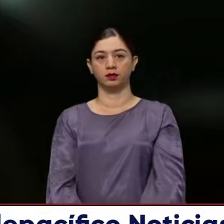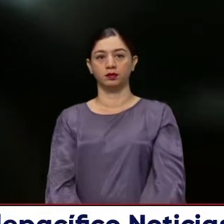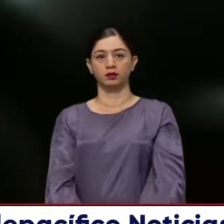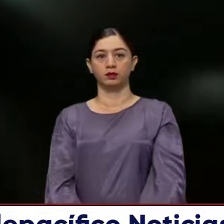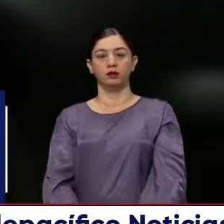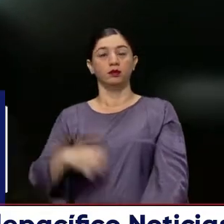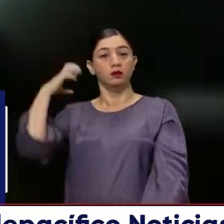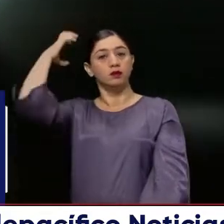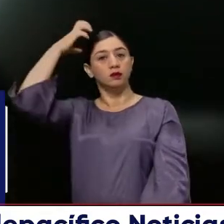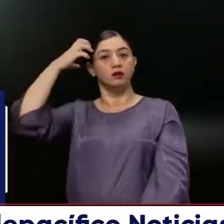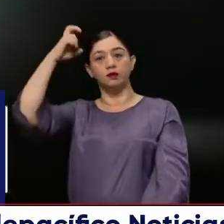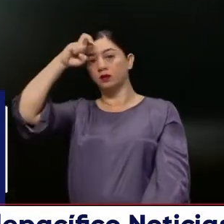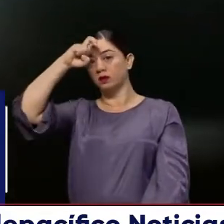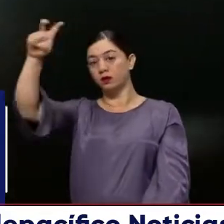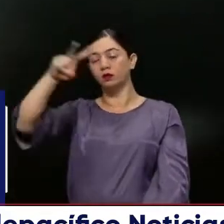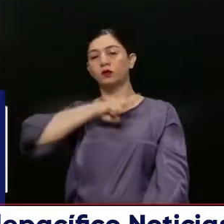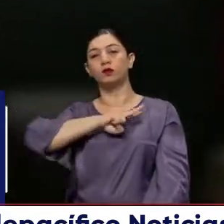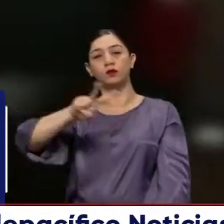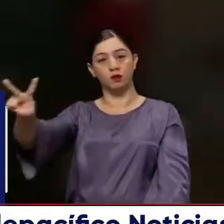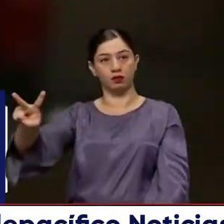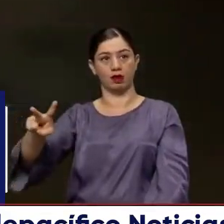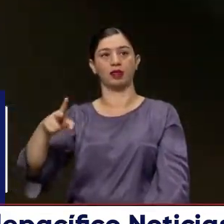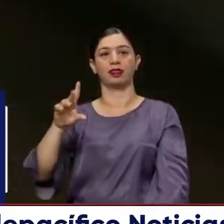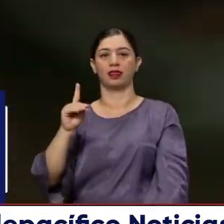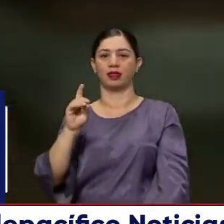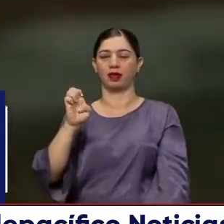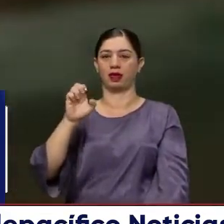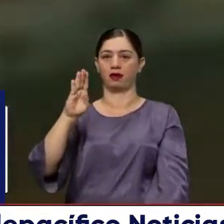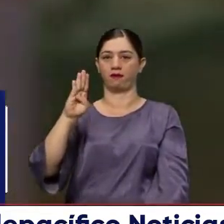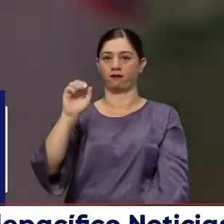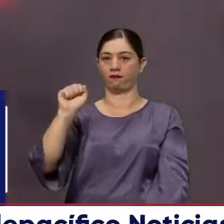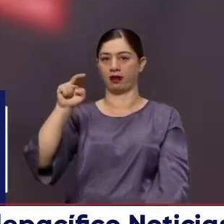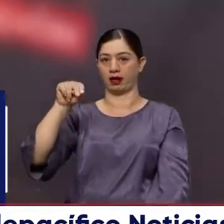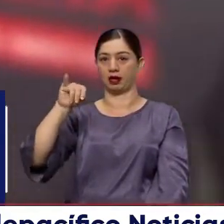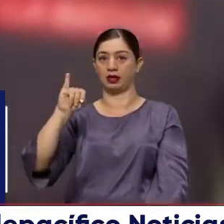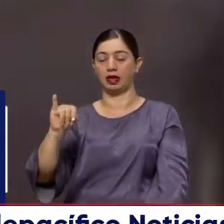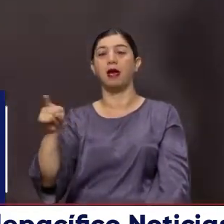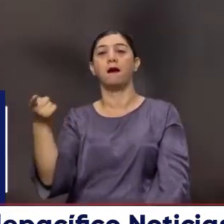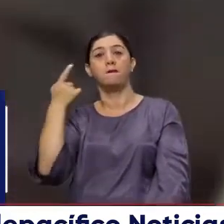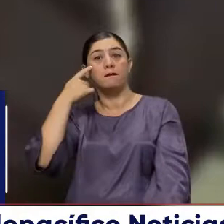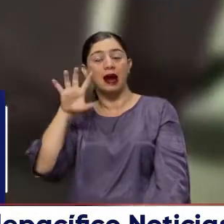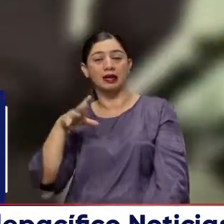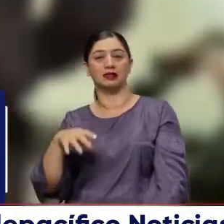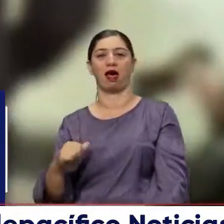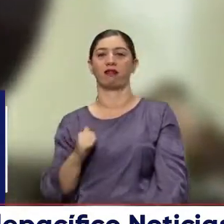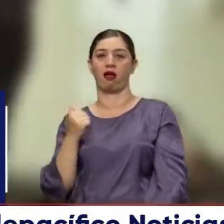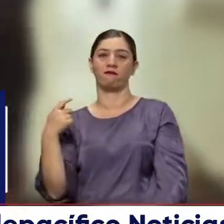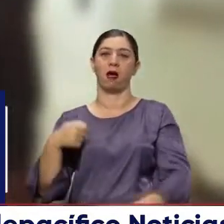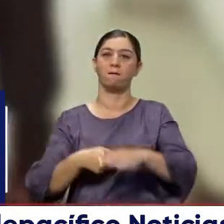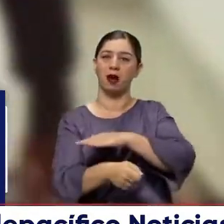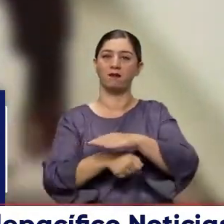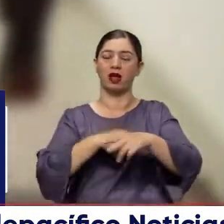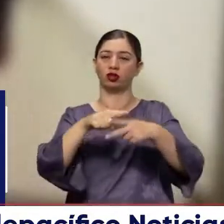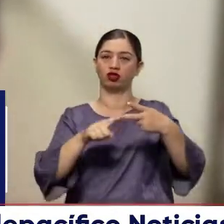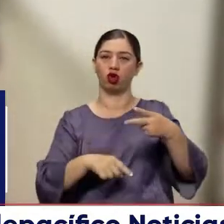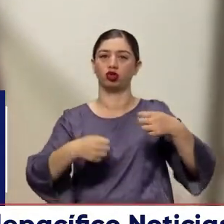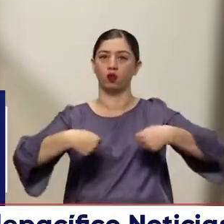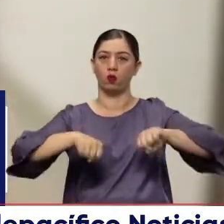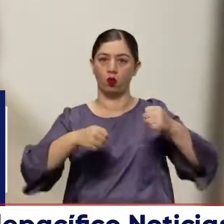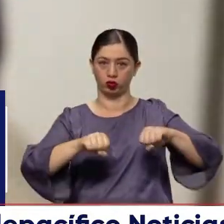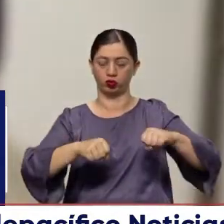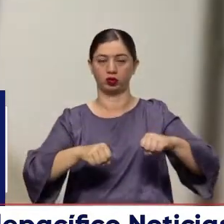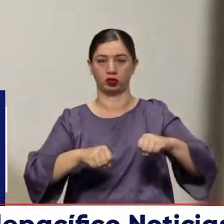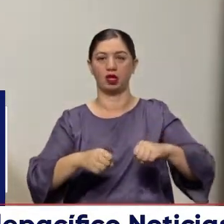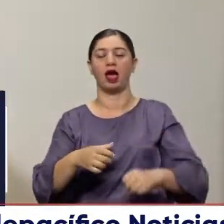En Cartago, Norte del Valle, cayó Devani Antonio Correa Suárez, señalado de asesinar a dos mototaxistas en los municipios de El Águila y